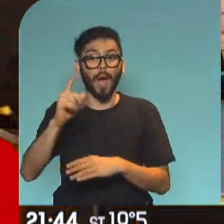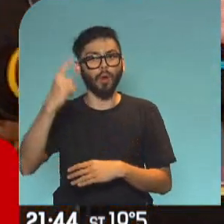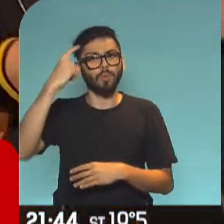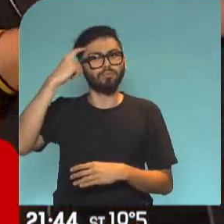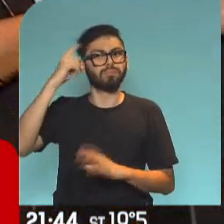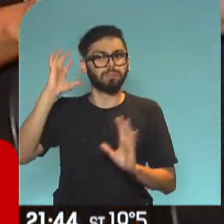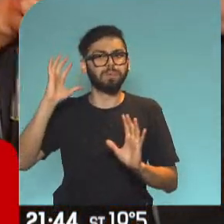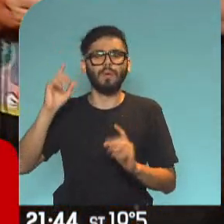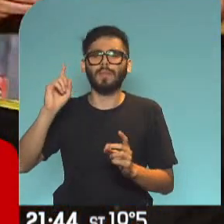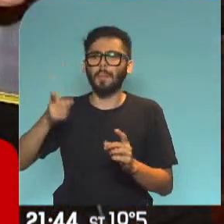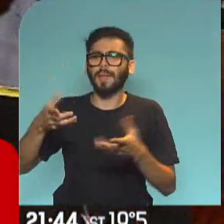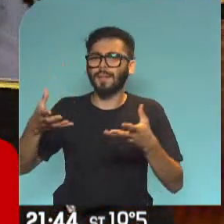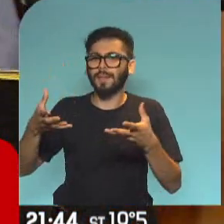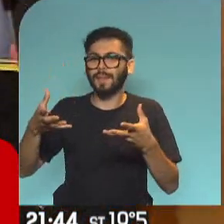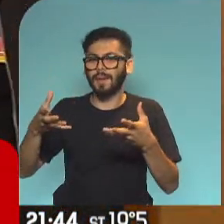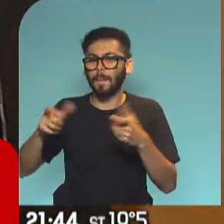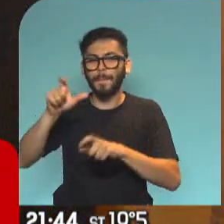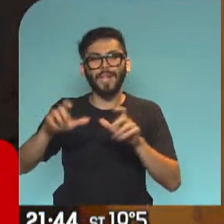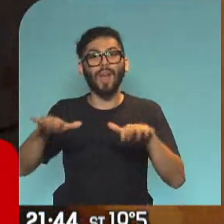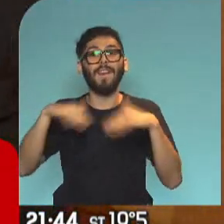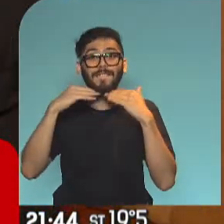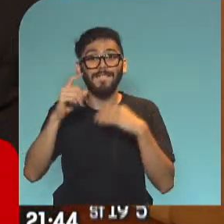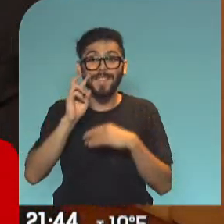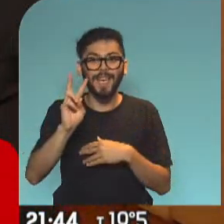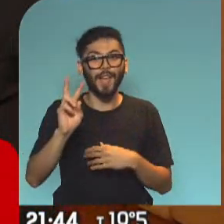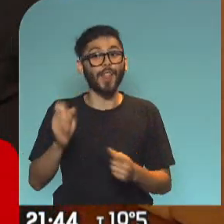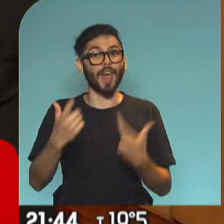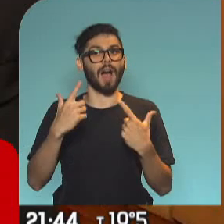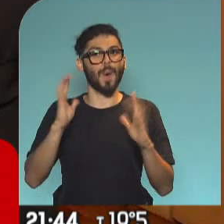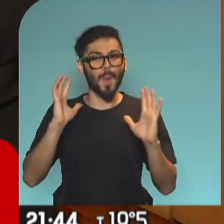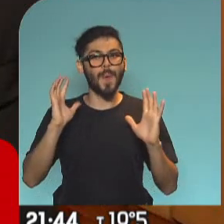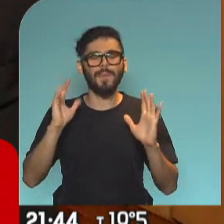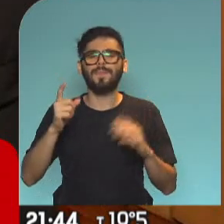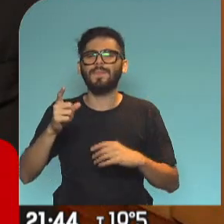actores y también en la gente, en el público que viene a ver la obra.